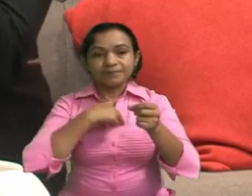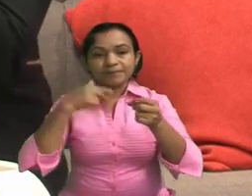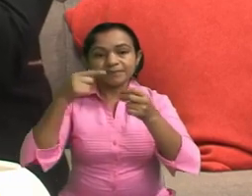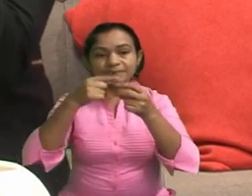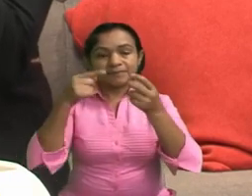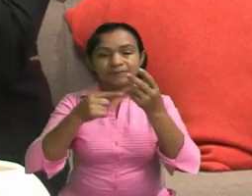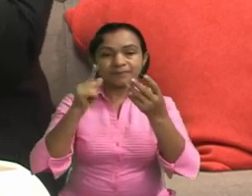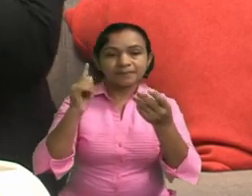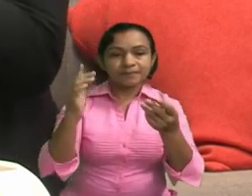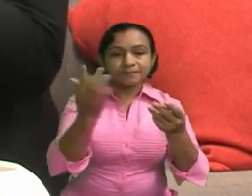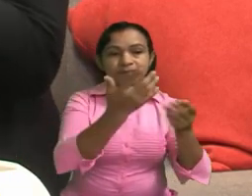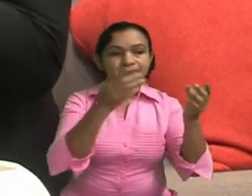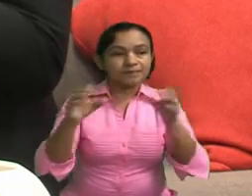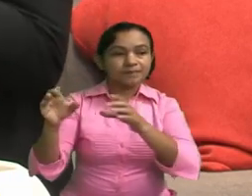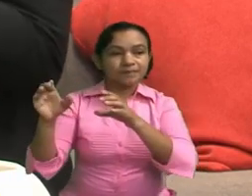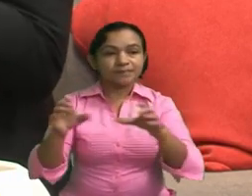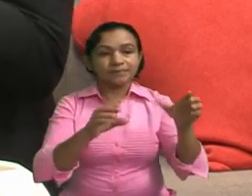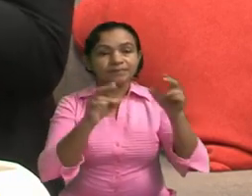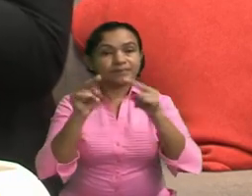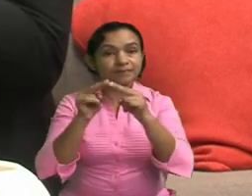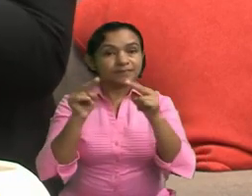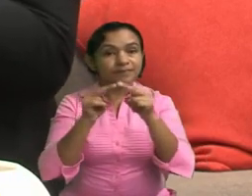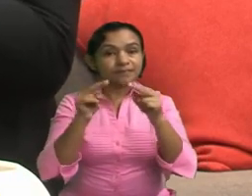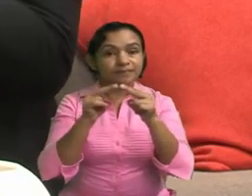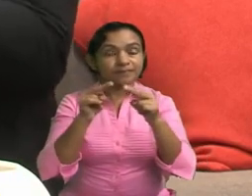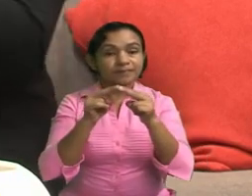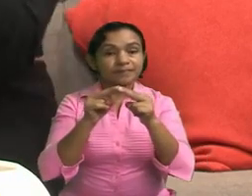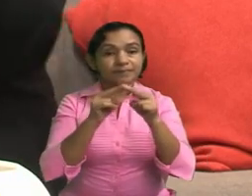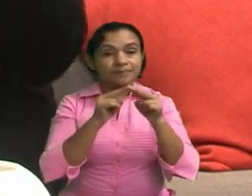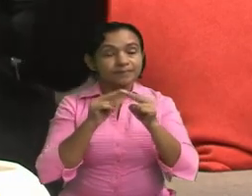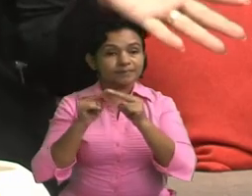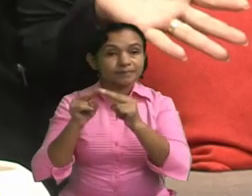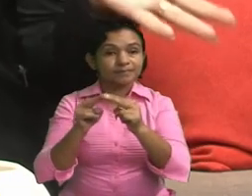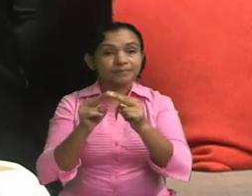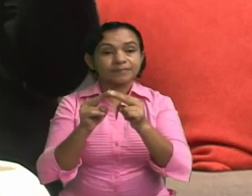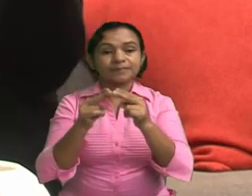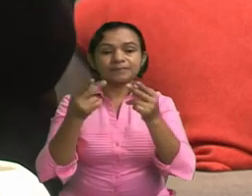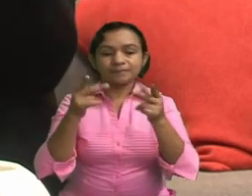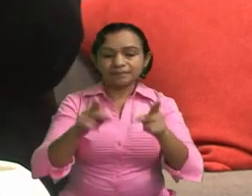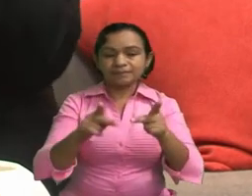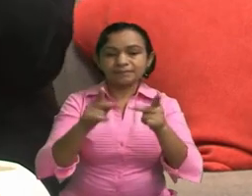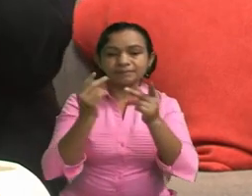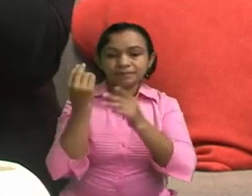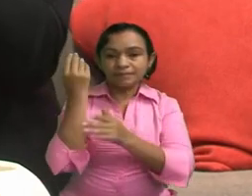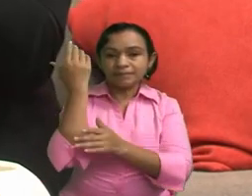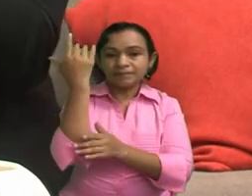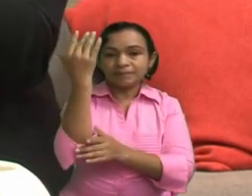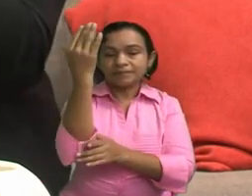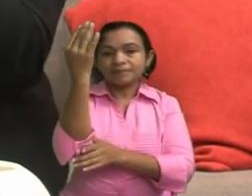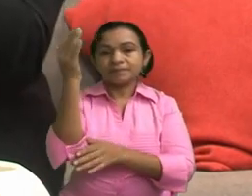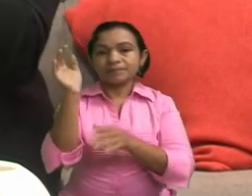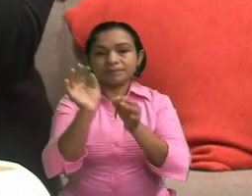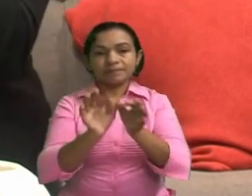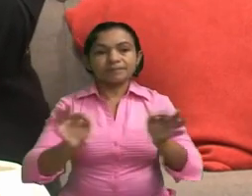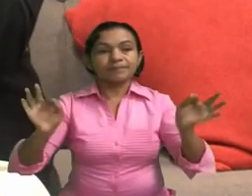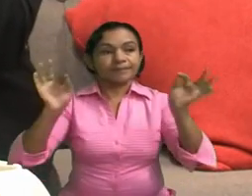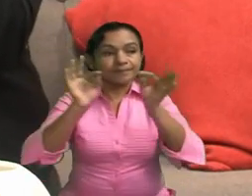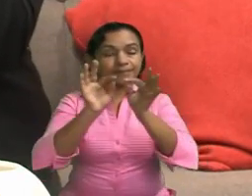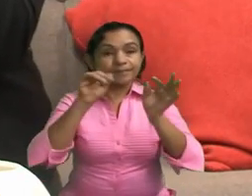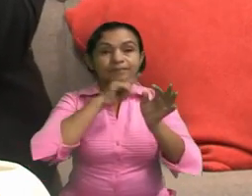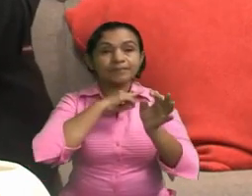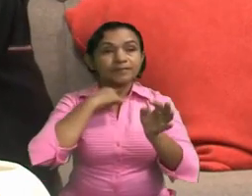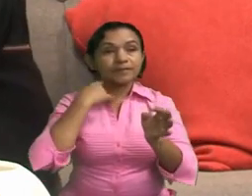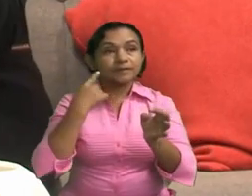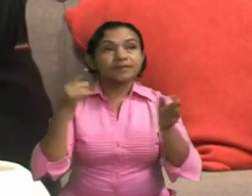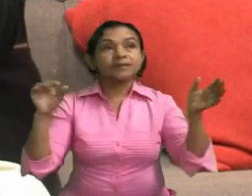estas acciones en armonía, y en armonía con nuestros ecosistemas, pero principalmente, ¿verdad?,